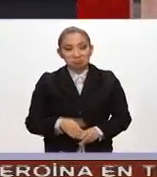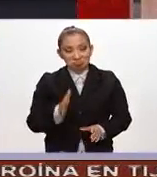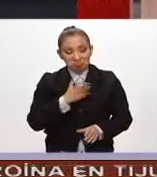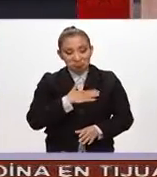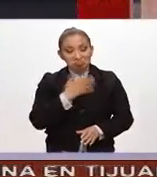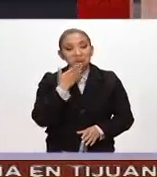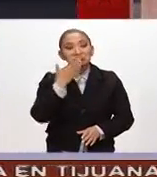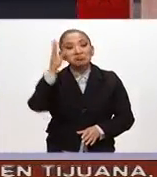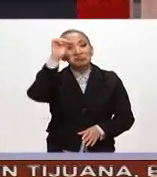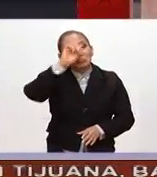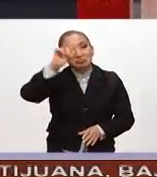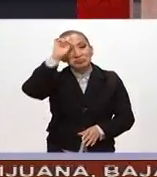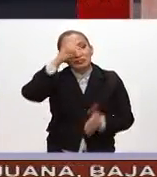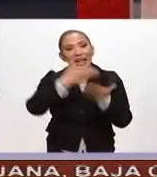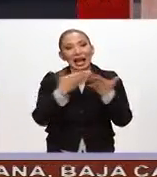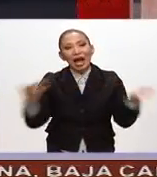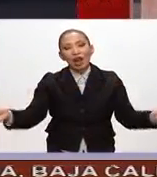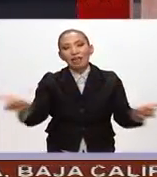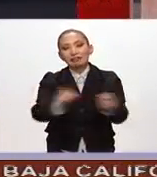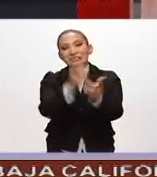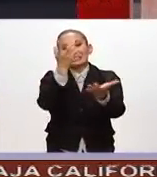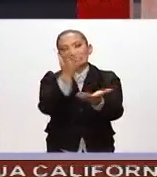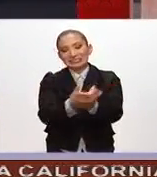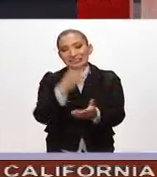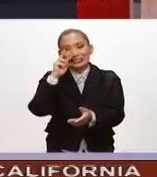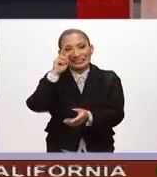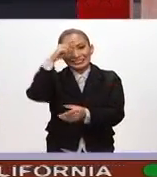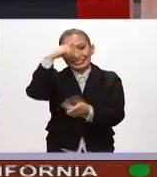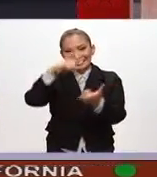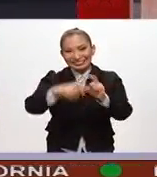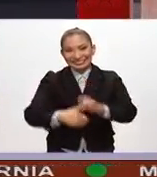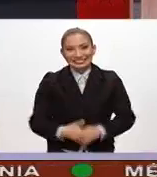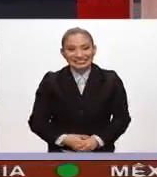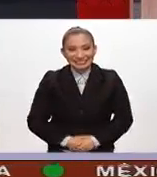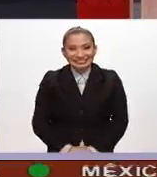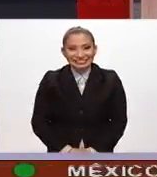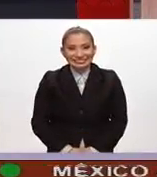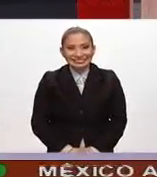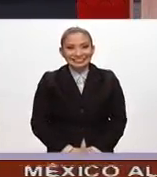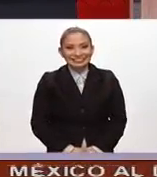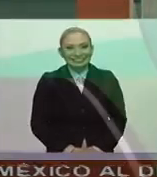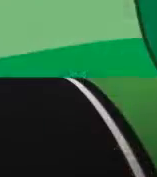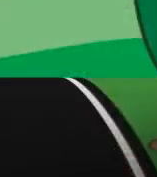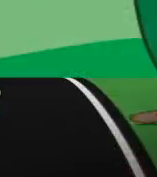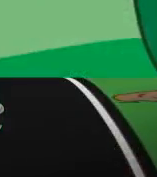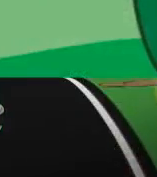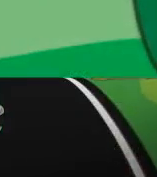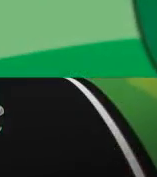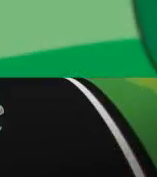buenas recomendaciones. Vamos a ir a una pausa. Está usted viendo México al Día.